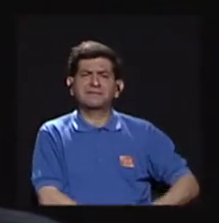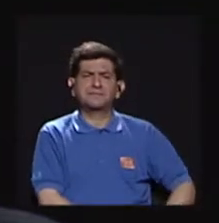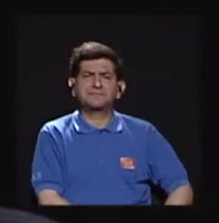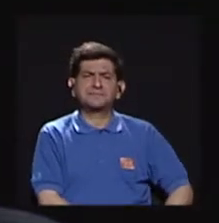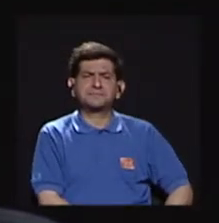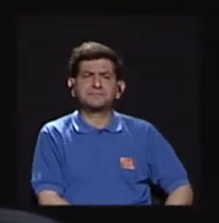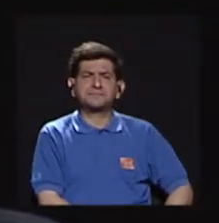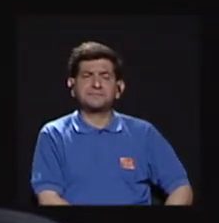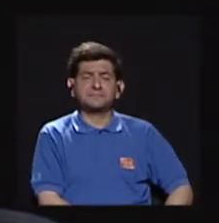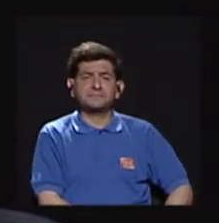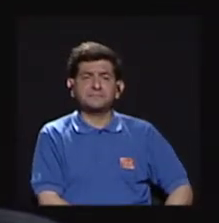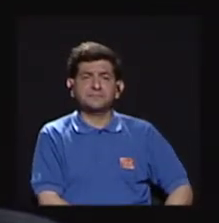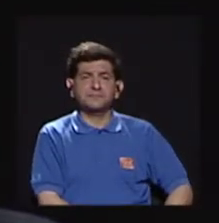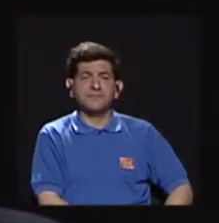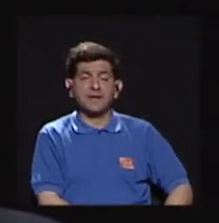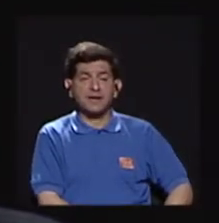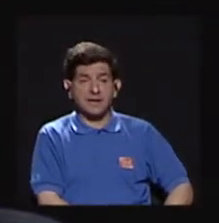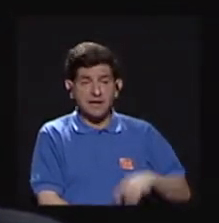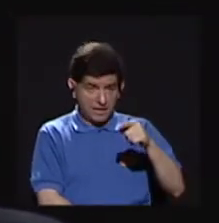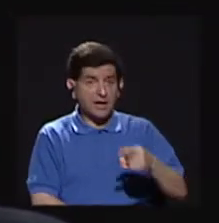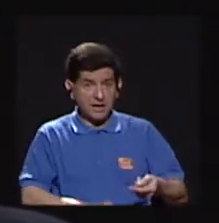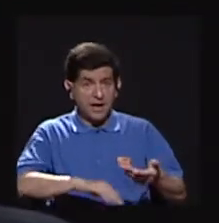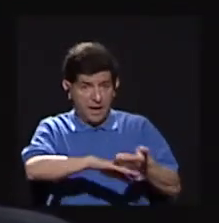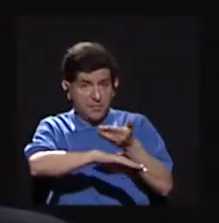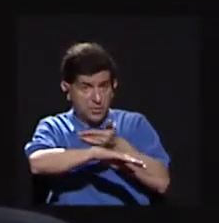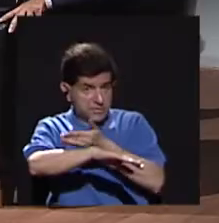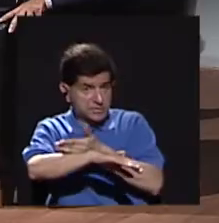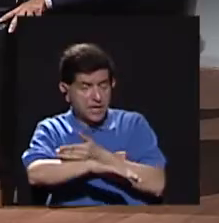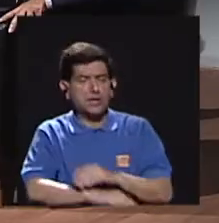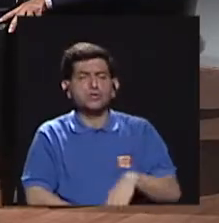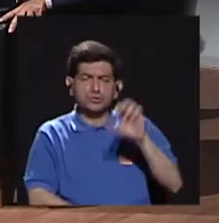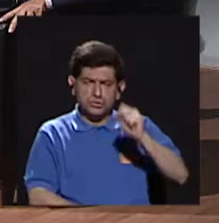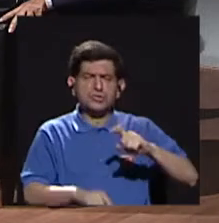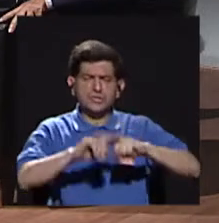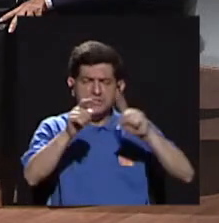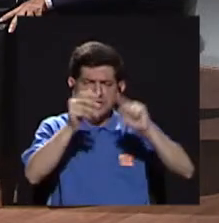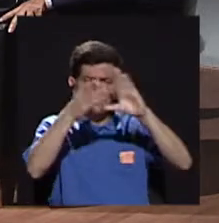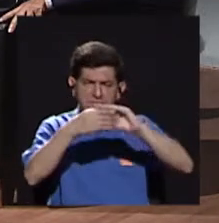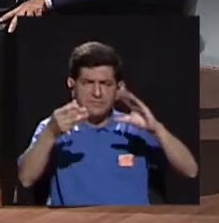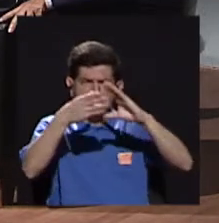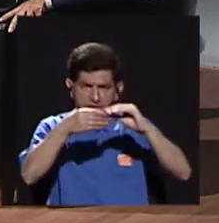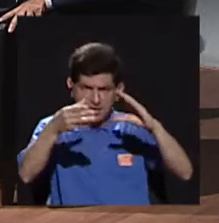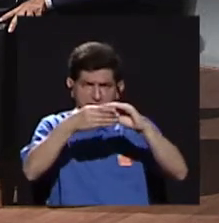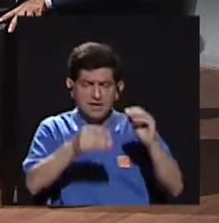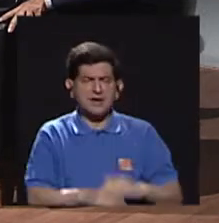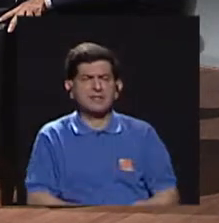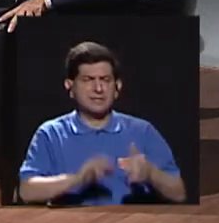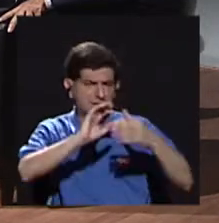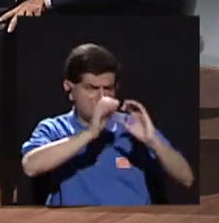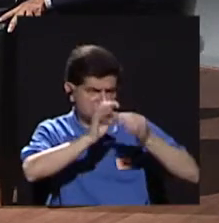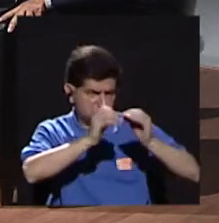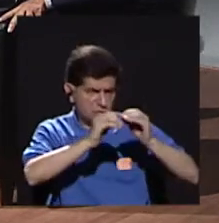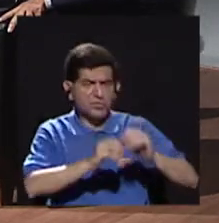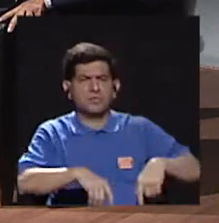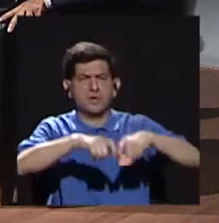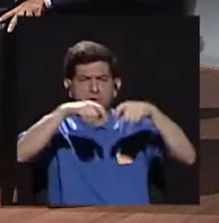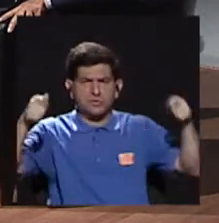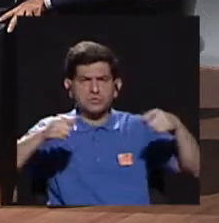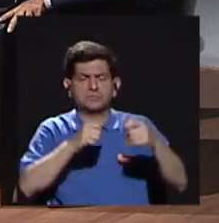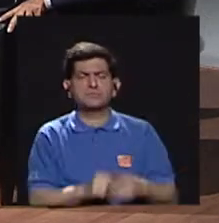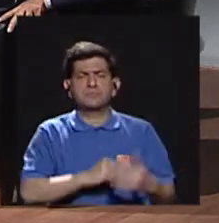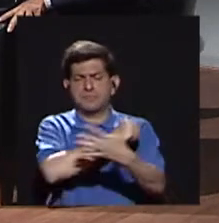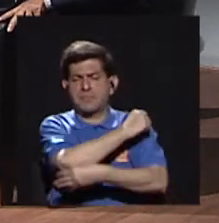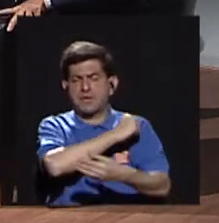hay un agradecido hay más bien ha crecido hay una serie de observaciones en relación con los indicadores para medir pobreza